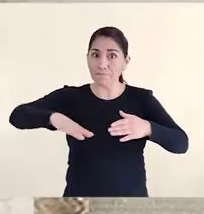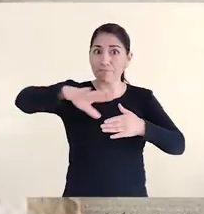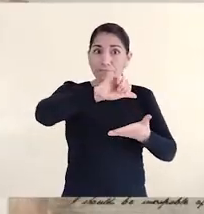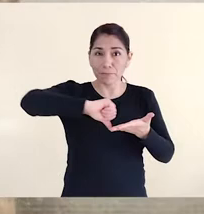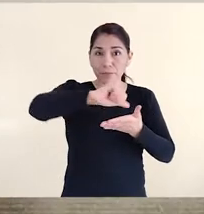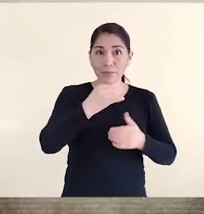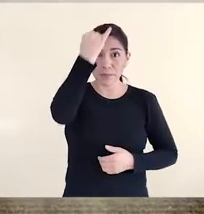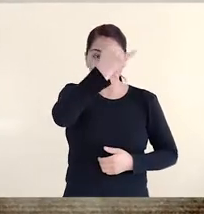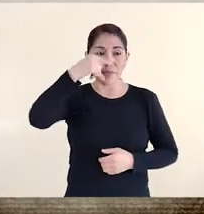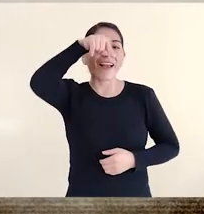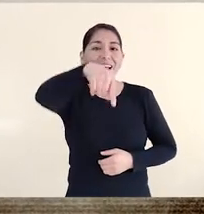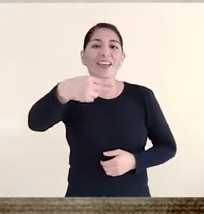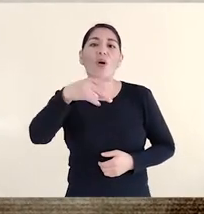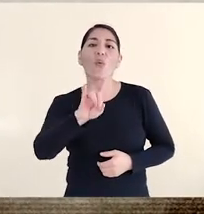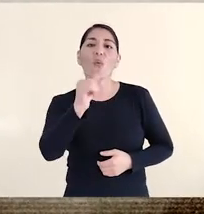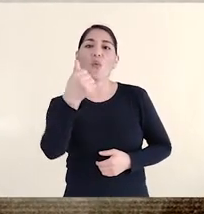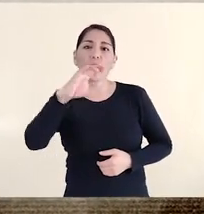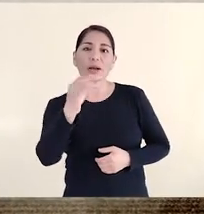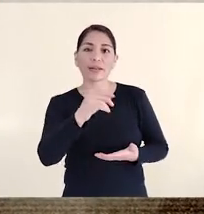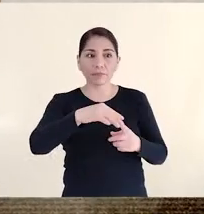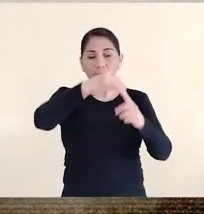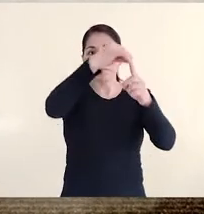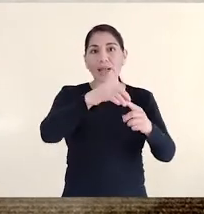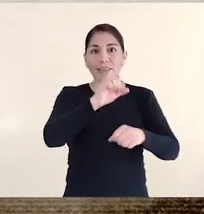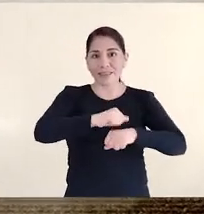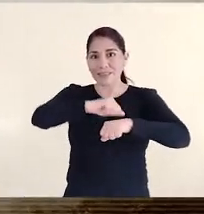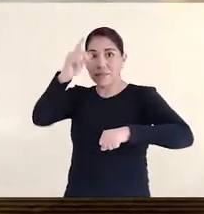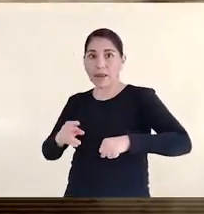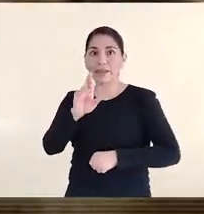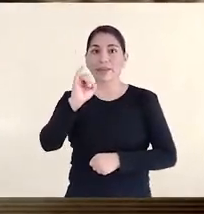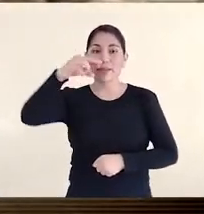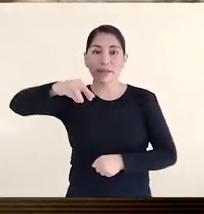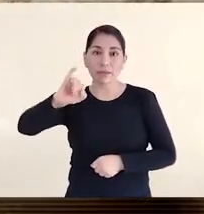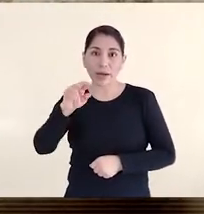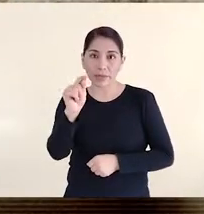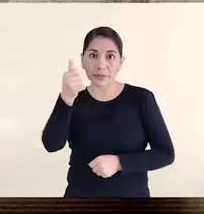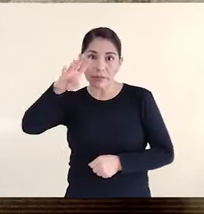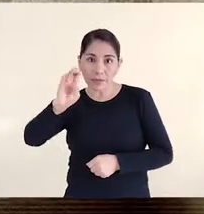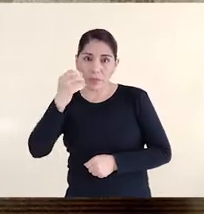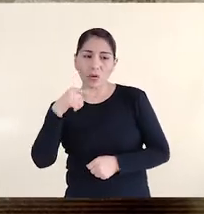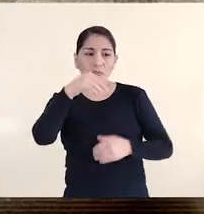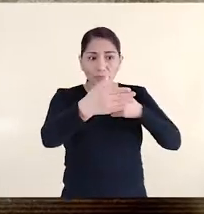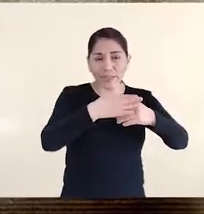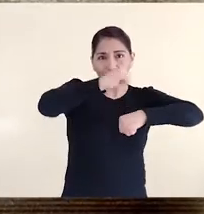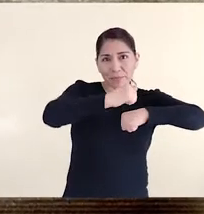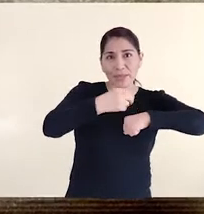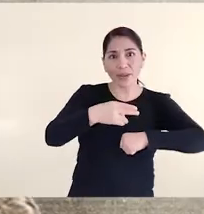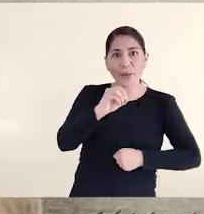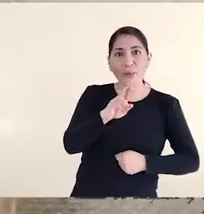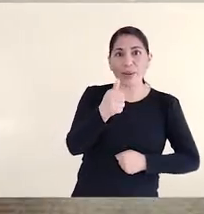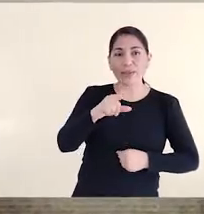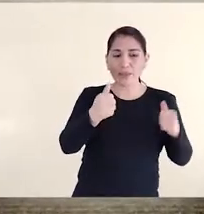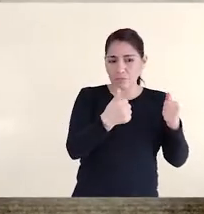la Plaza Italia se encontraba la huaca principal de este valle. Rimactampo. Muy cerca está la Peña Horadada, que puede